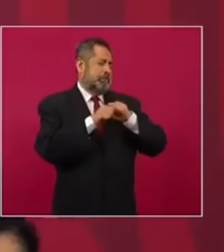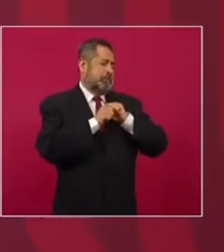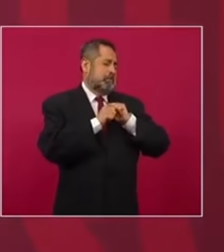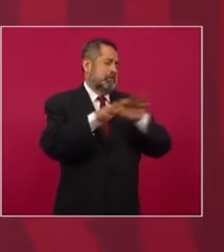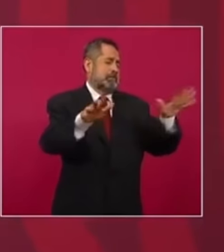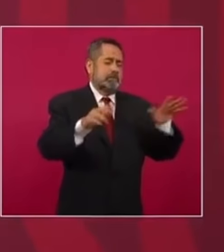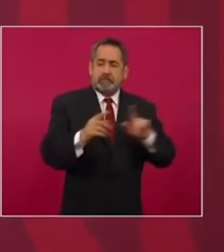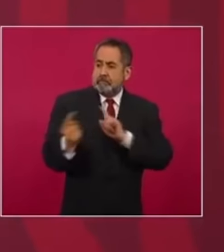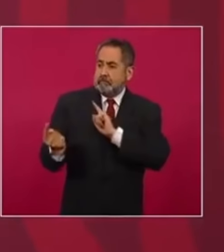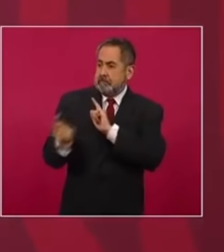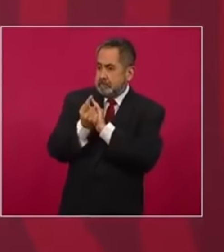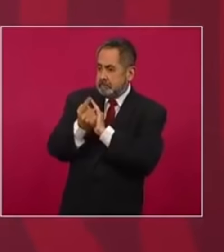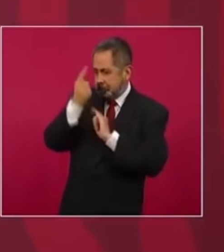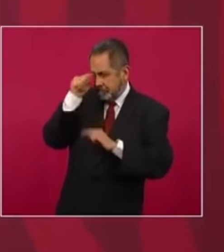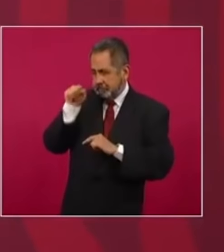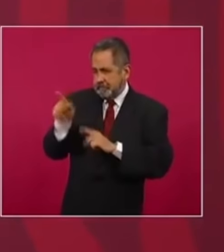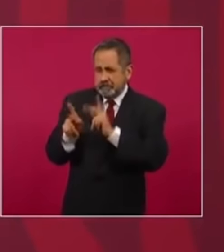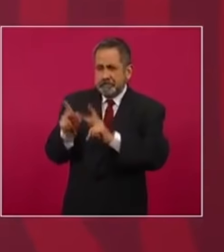Ricardo Monreal.